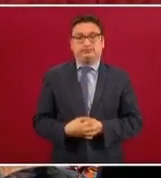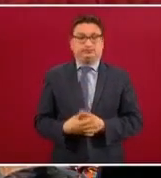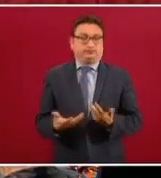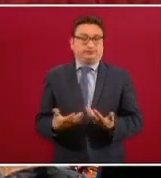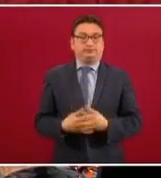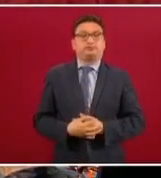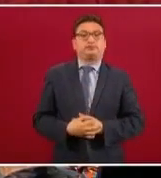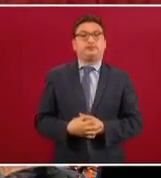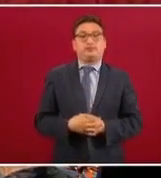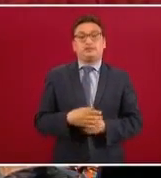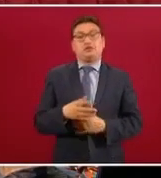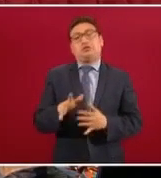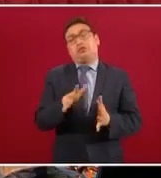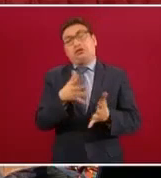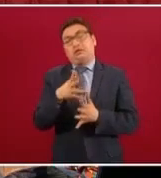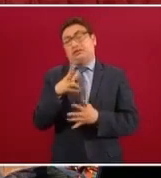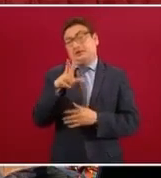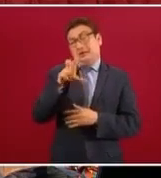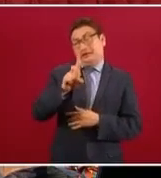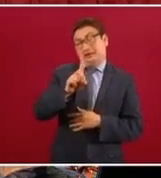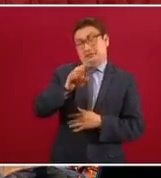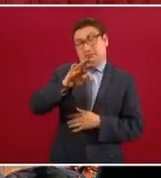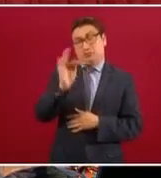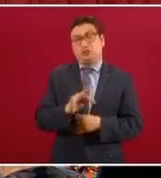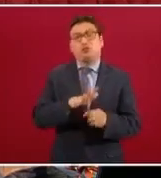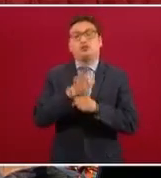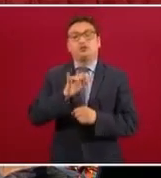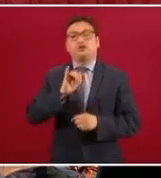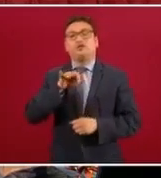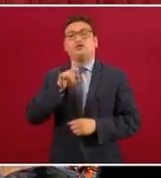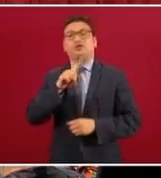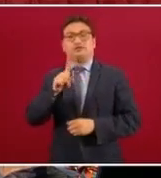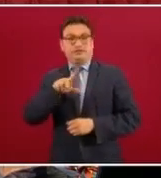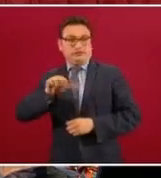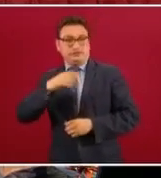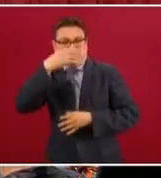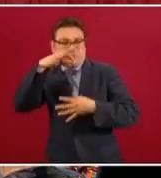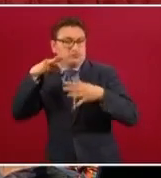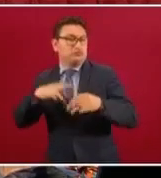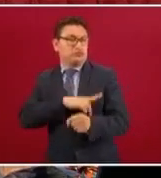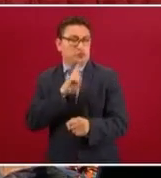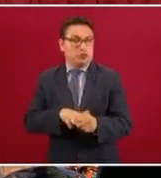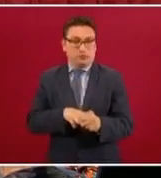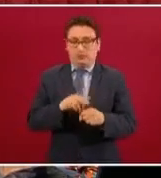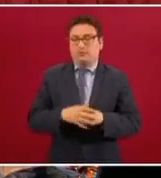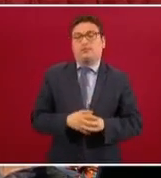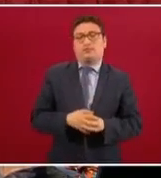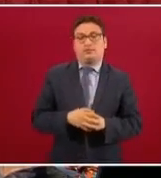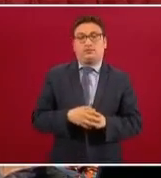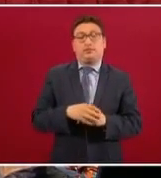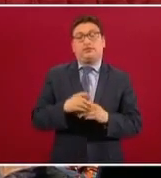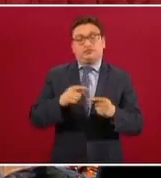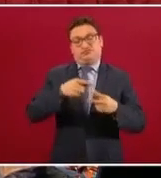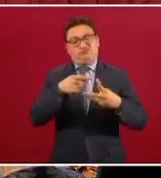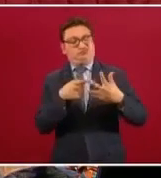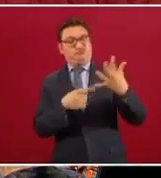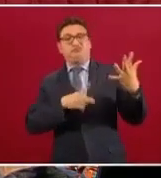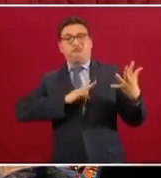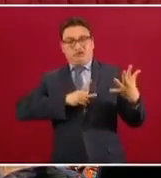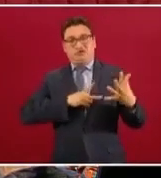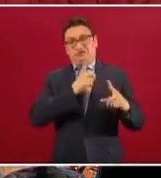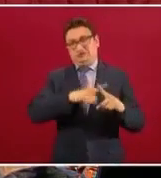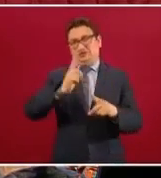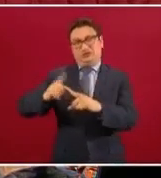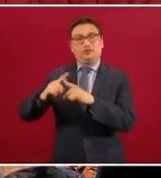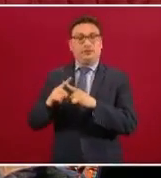como dije, hasta 30% es por el virus influenza. Y en otras situaciones es por los otros virus, y en